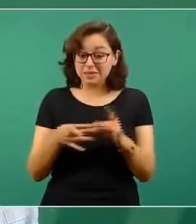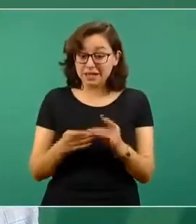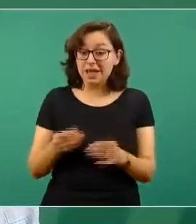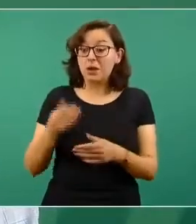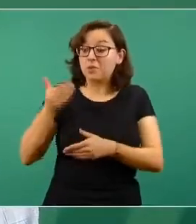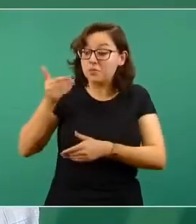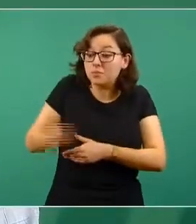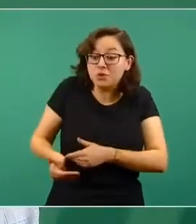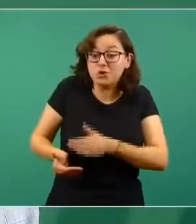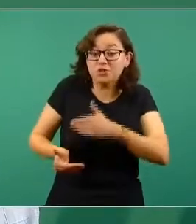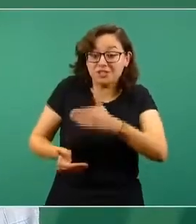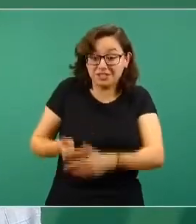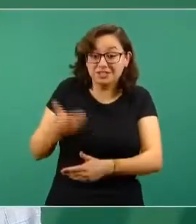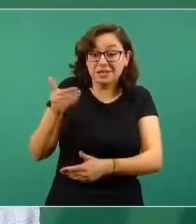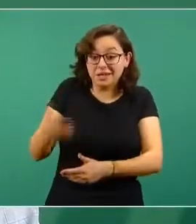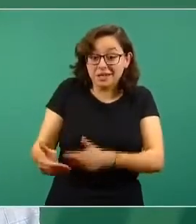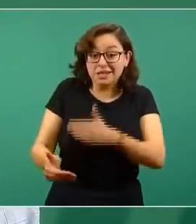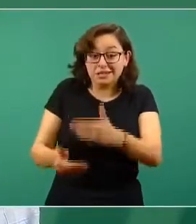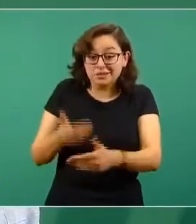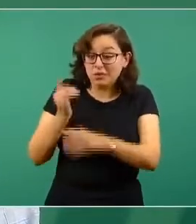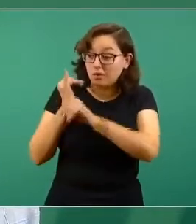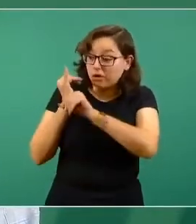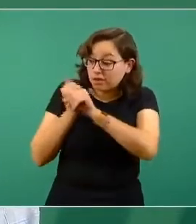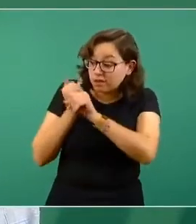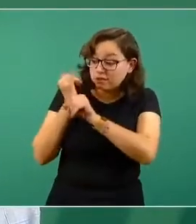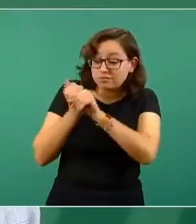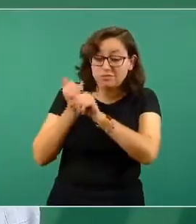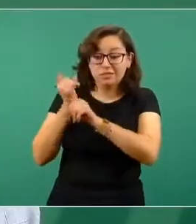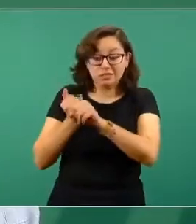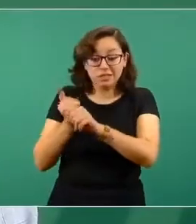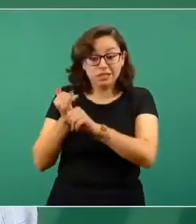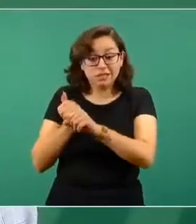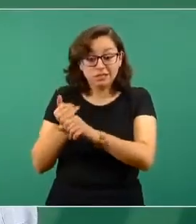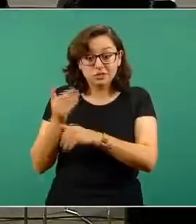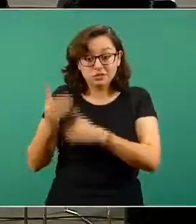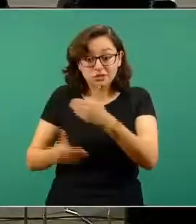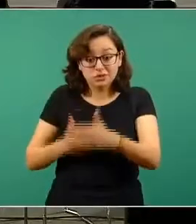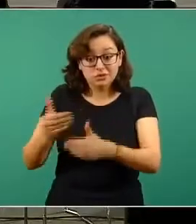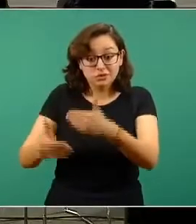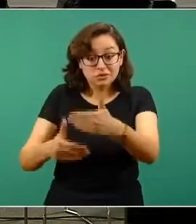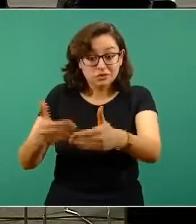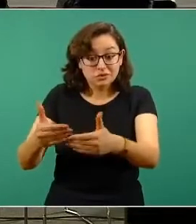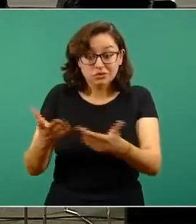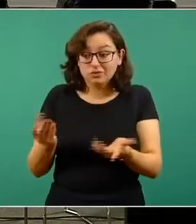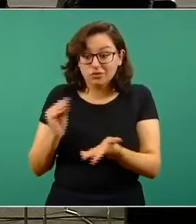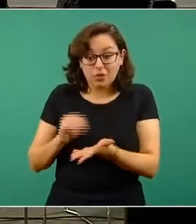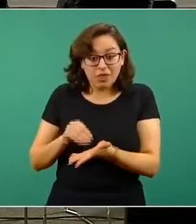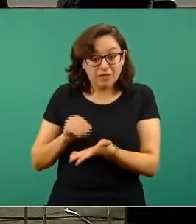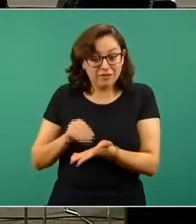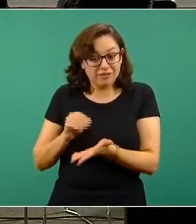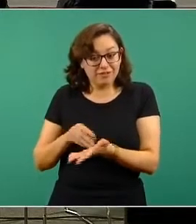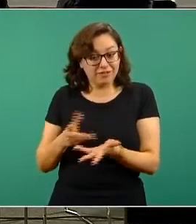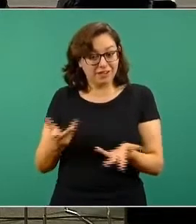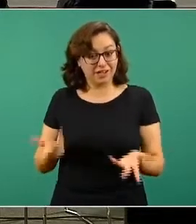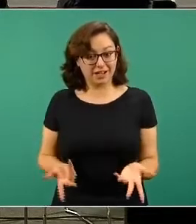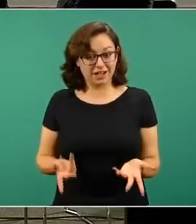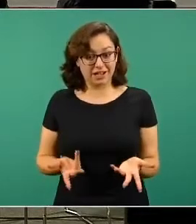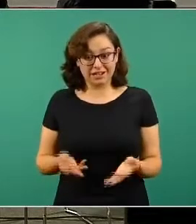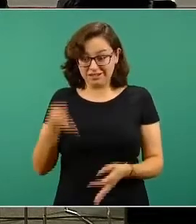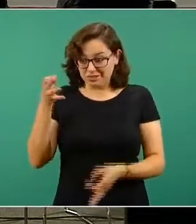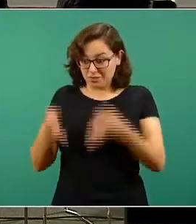todavía están realizándose muchas ya de las investigaciones o análisis específicos, pero además estos forman parte de